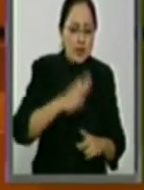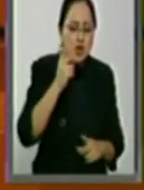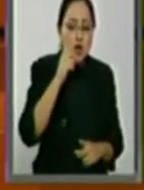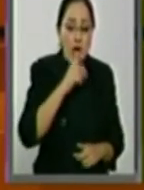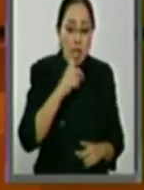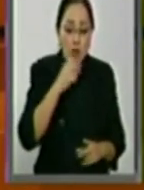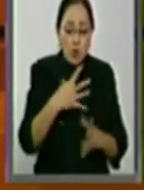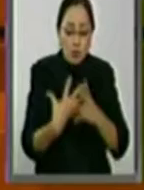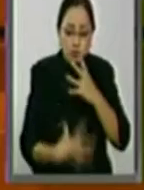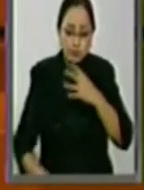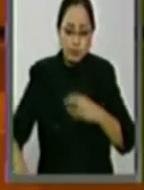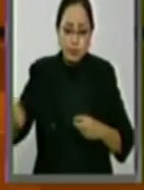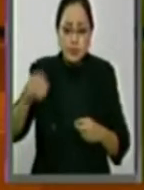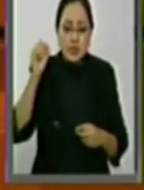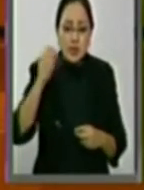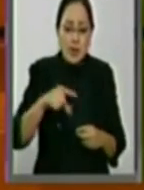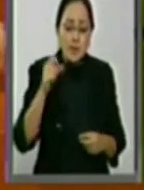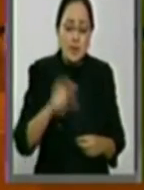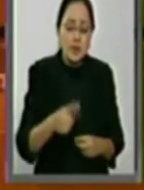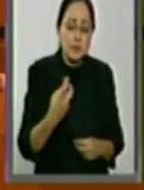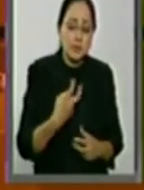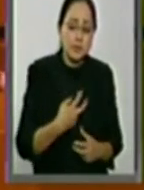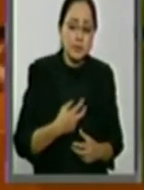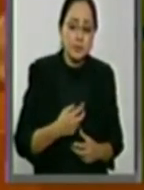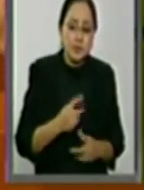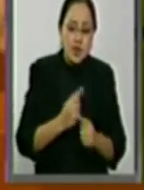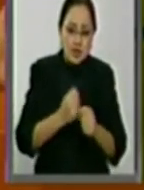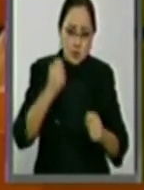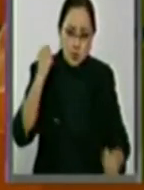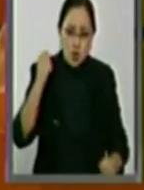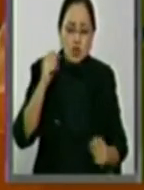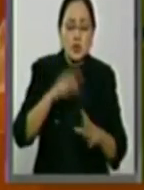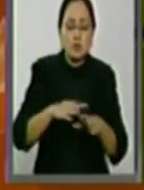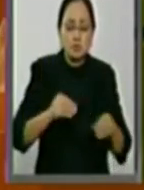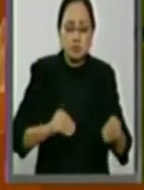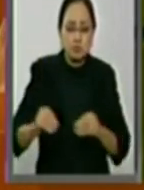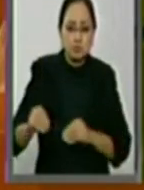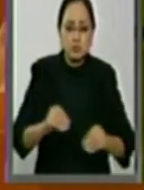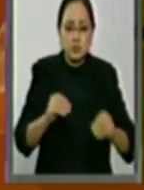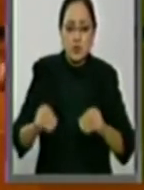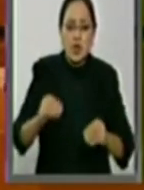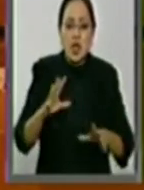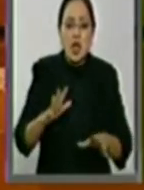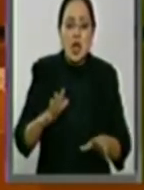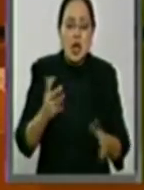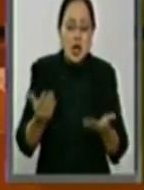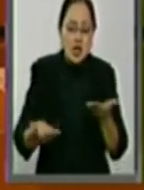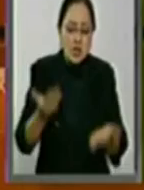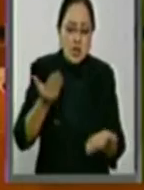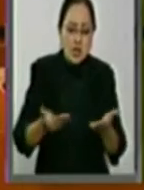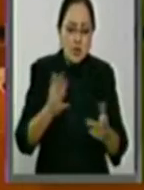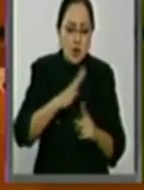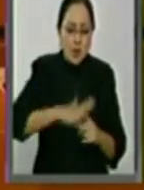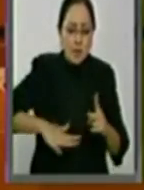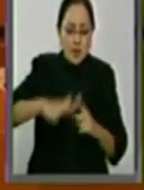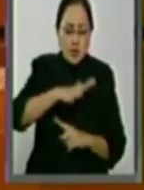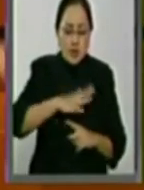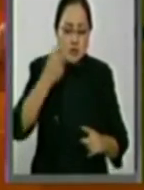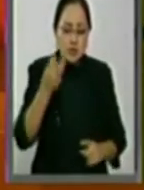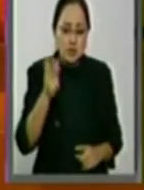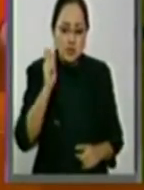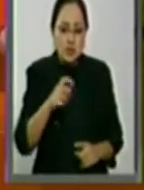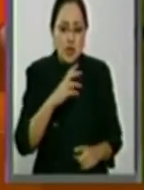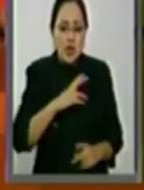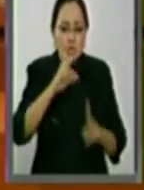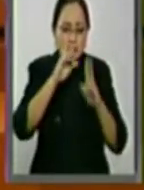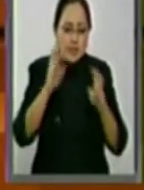drenaje, de transporte, de tránsito, de preservación y restauración del equilibrio ecológico y, desde luego, en